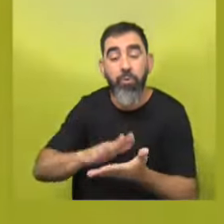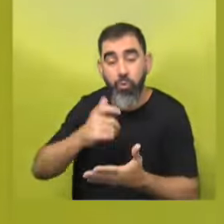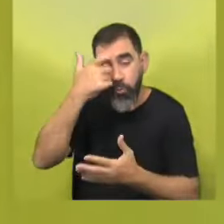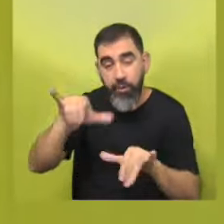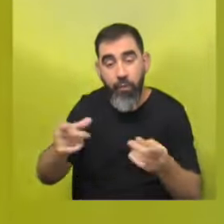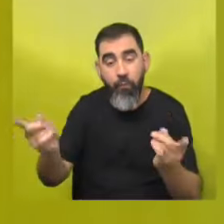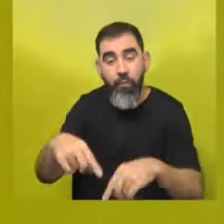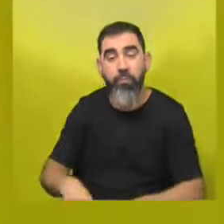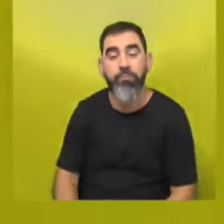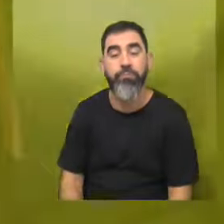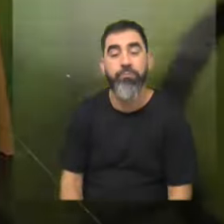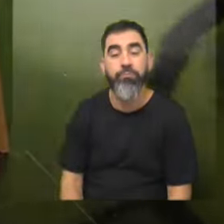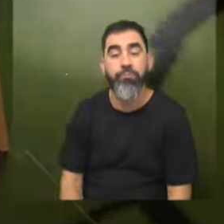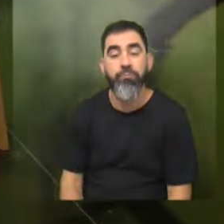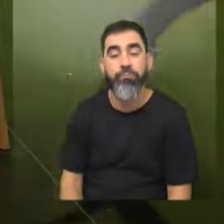Ciencia, ya volvemos.